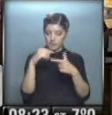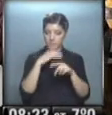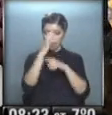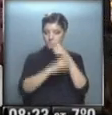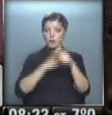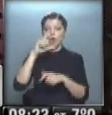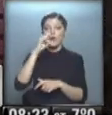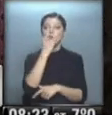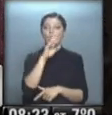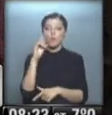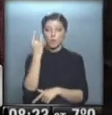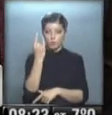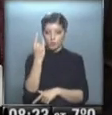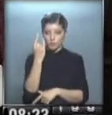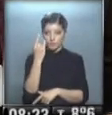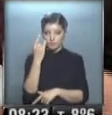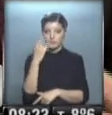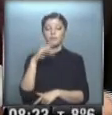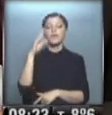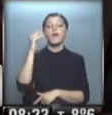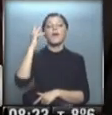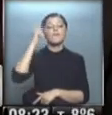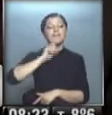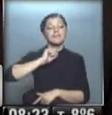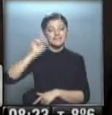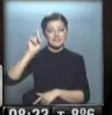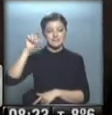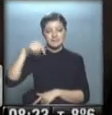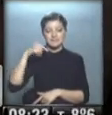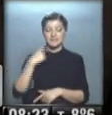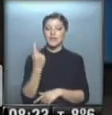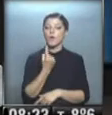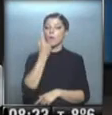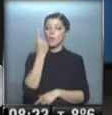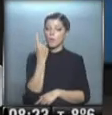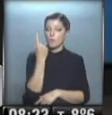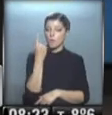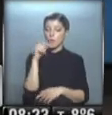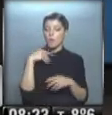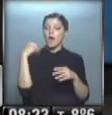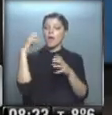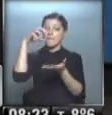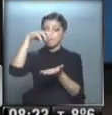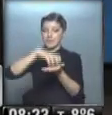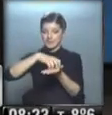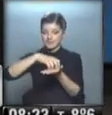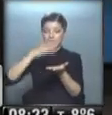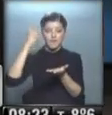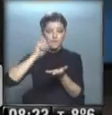Kourou, Guyana Francesa, a través de Ariane Space, que es una compañía